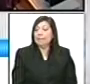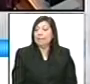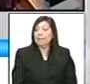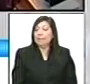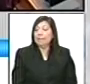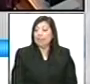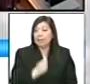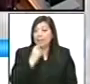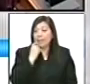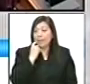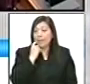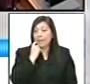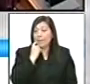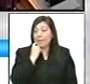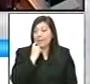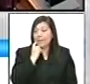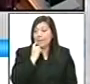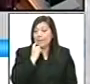García Belaunde.